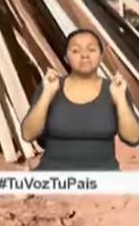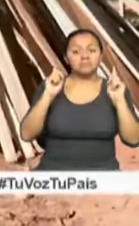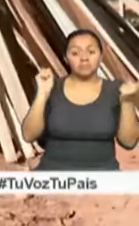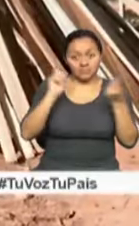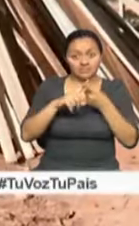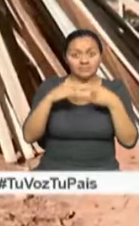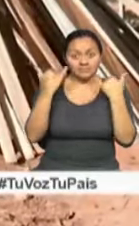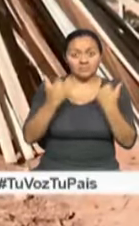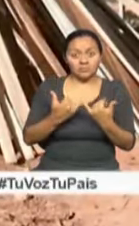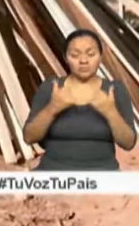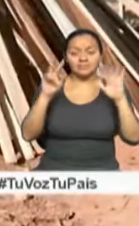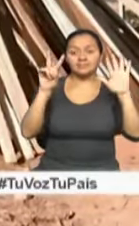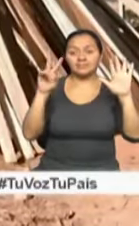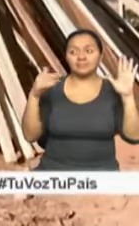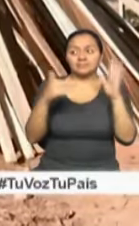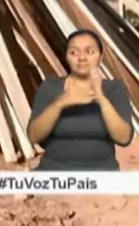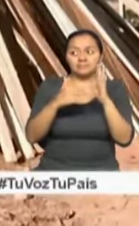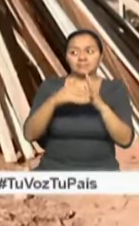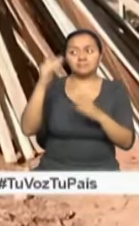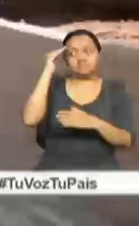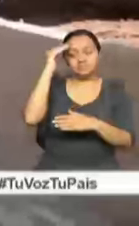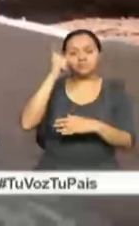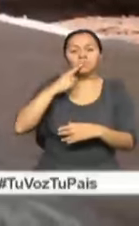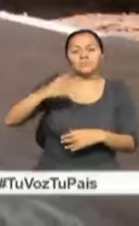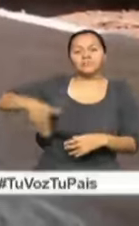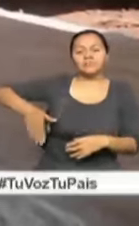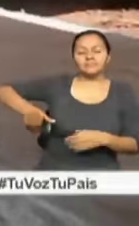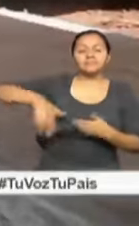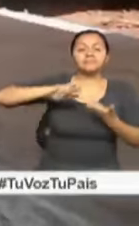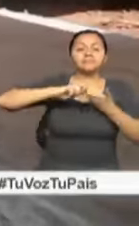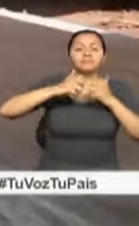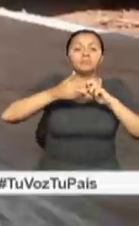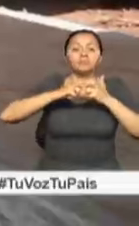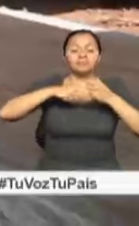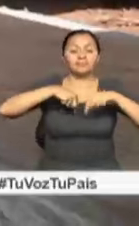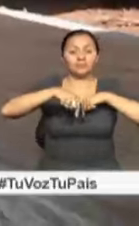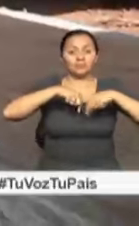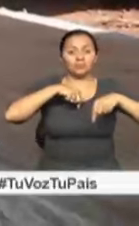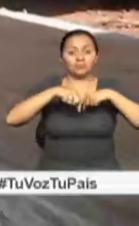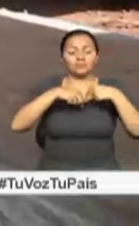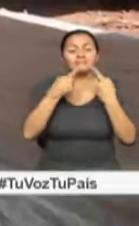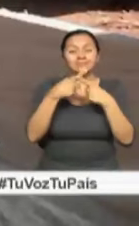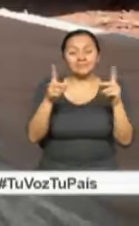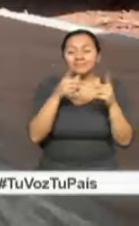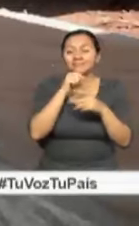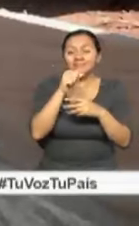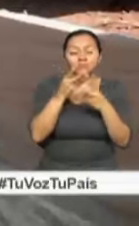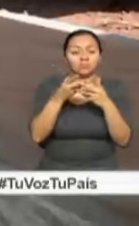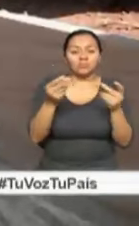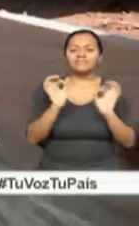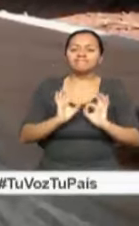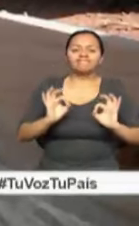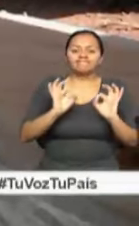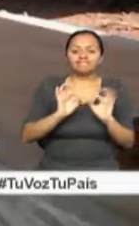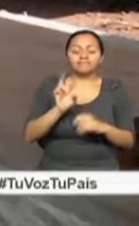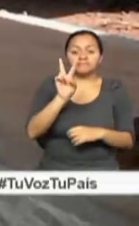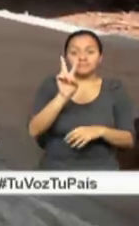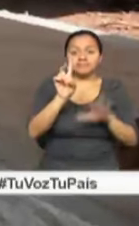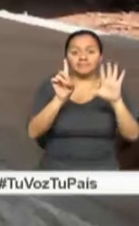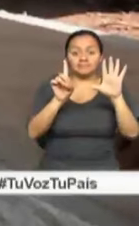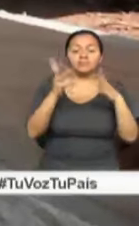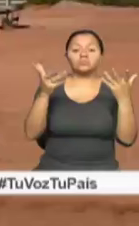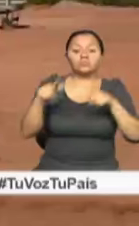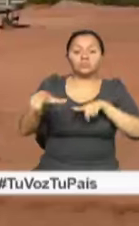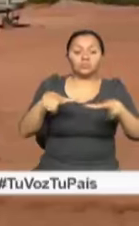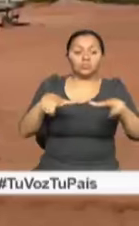traslado de los 7.000 miembros de la guerrilla se retrasó por problemas logísticos que aún están solventándose, pues muchos de los 26 puntos de